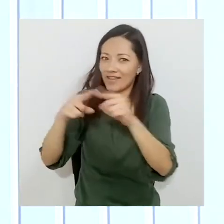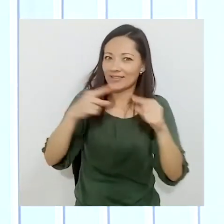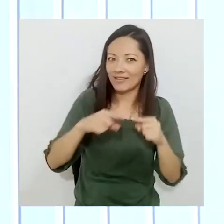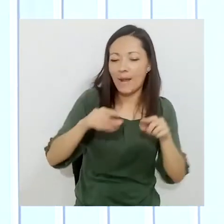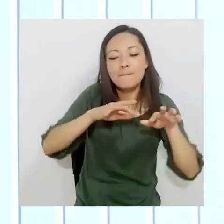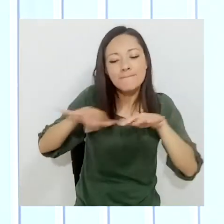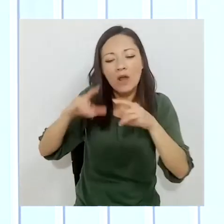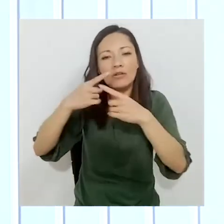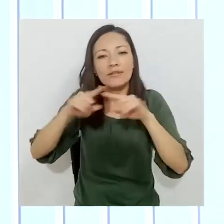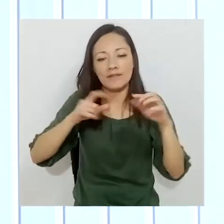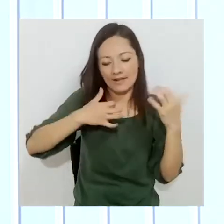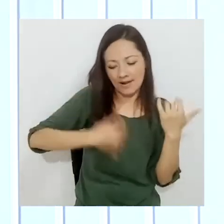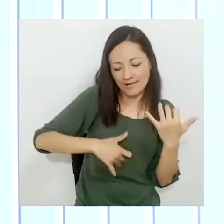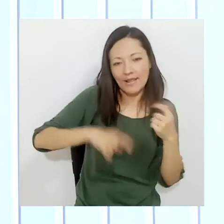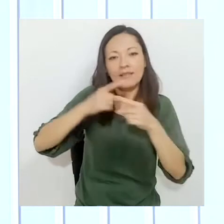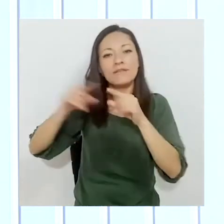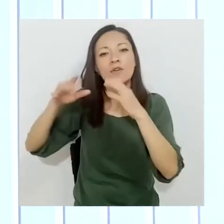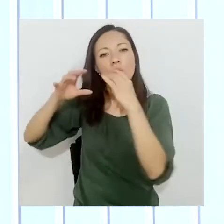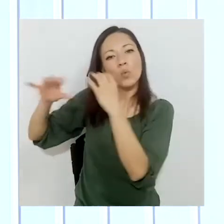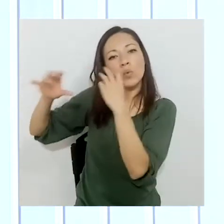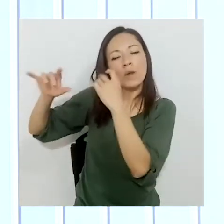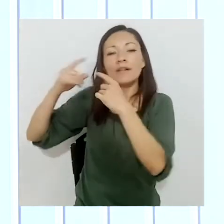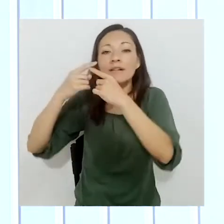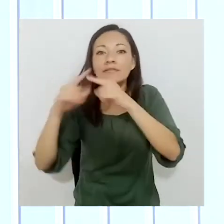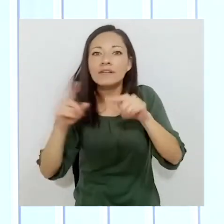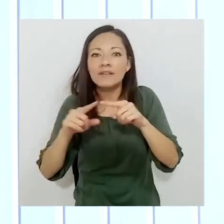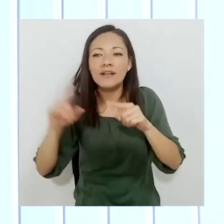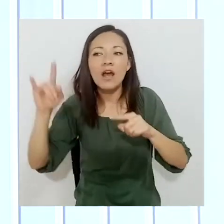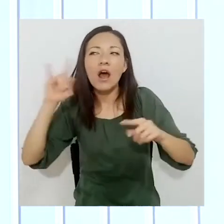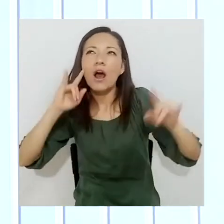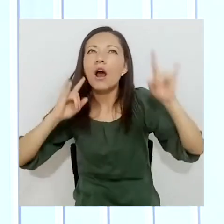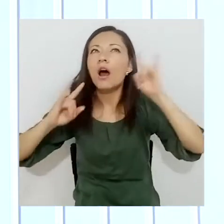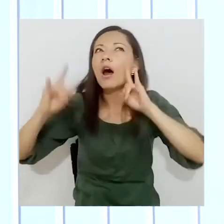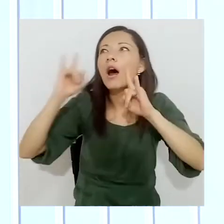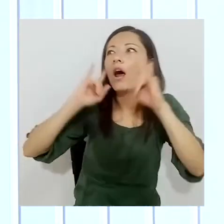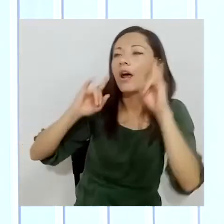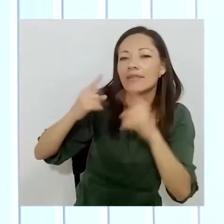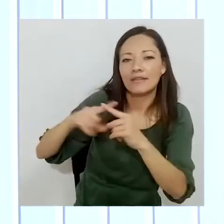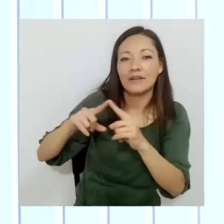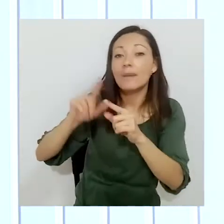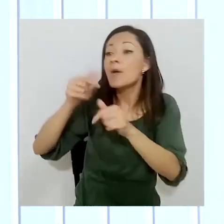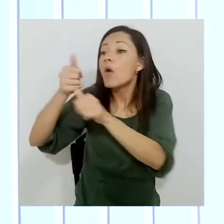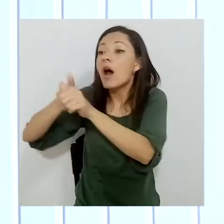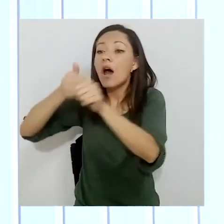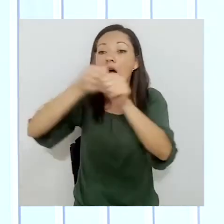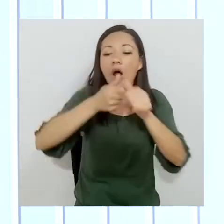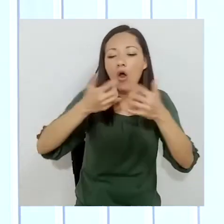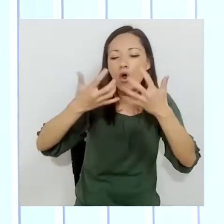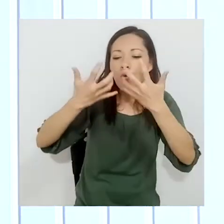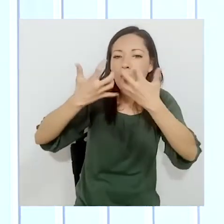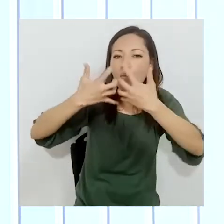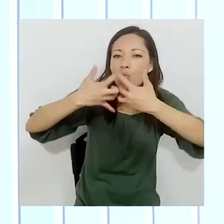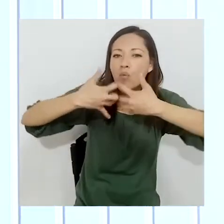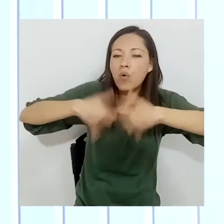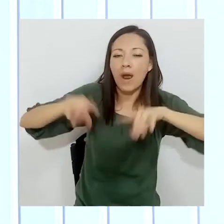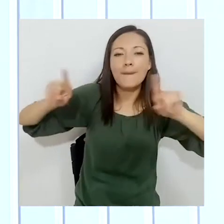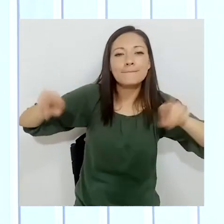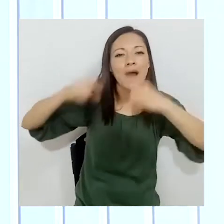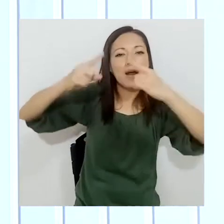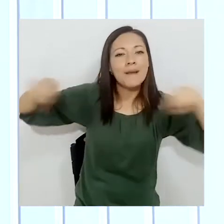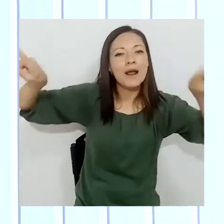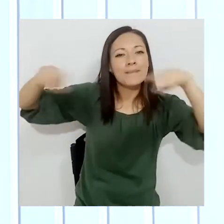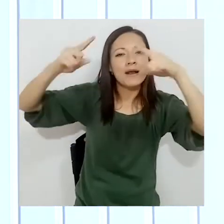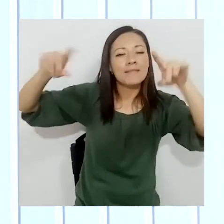manera. Y no todos suenan de la misma manera, pero cada uno cumple su función dentro de una sinfonía en la que están